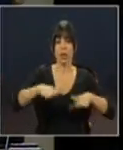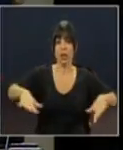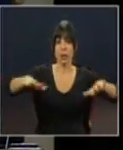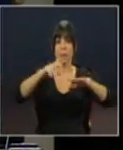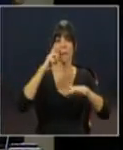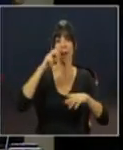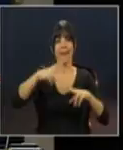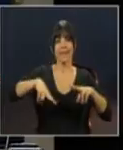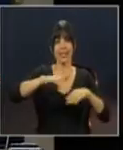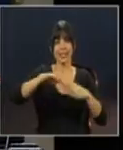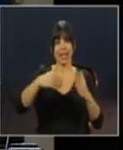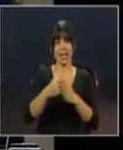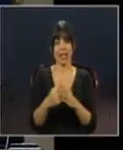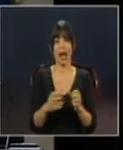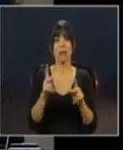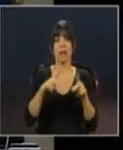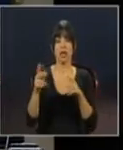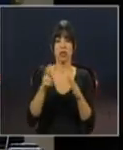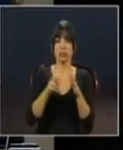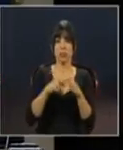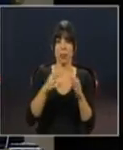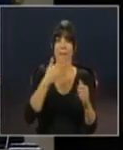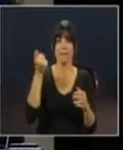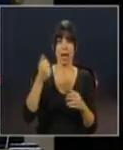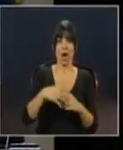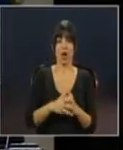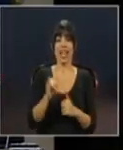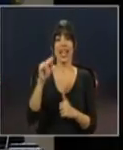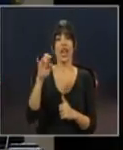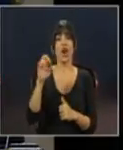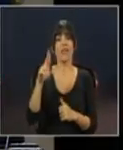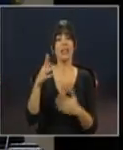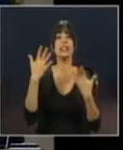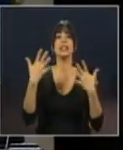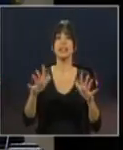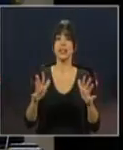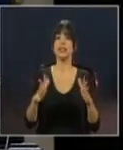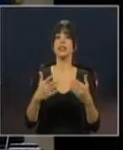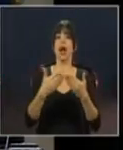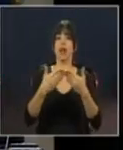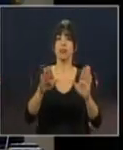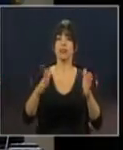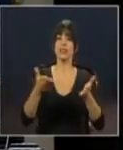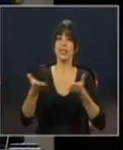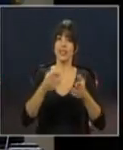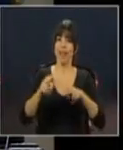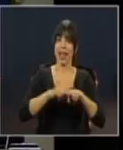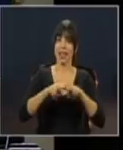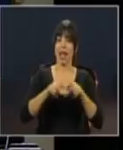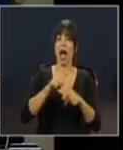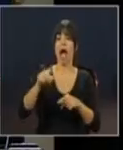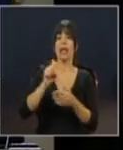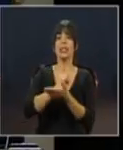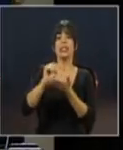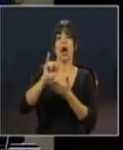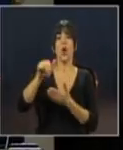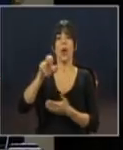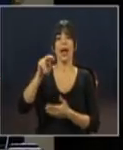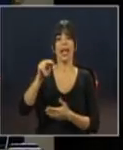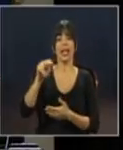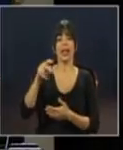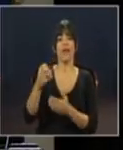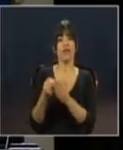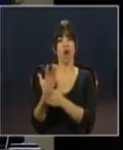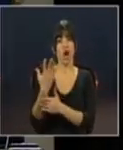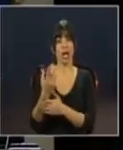el Valle Central. En ese sentido, el INCOFER ya habilitó el servicio de trenes a San Joaquín de Flores,